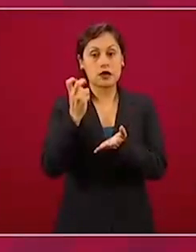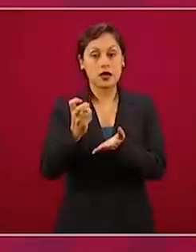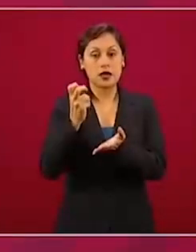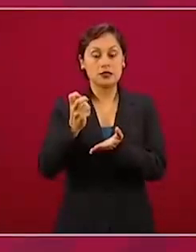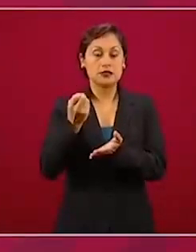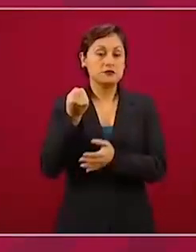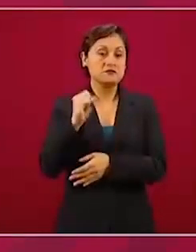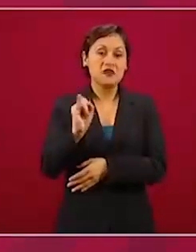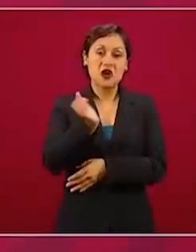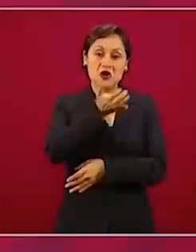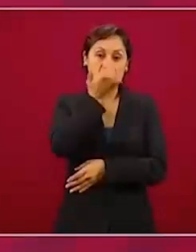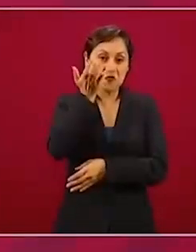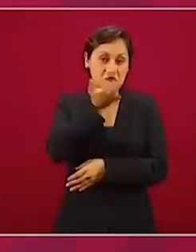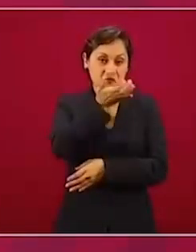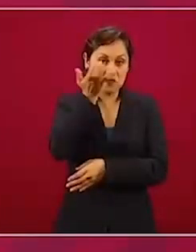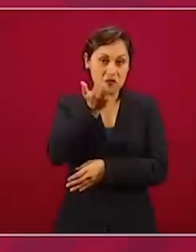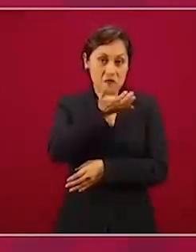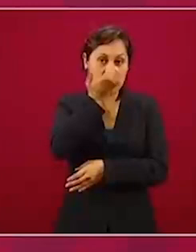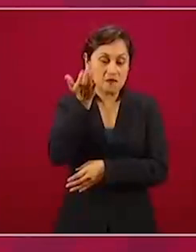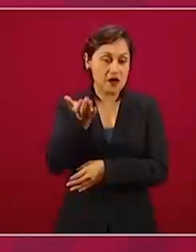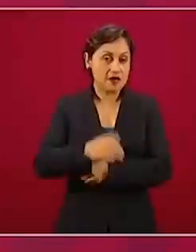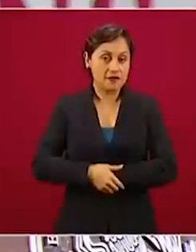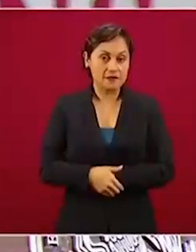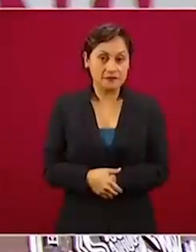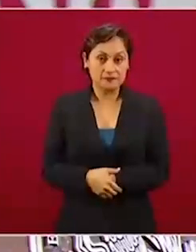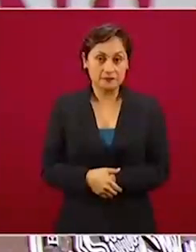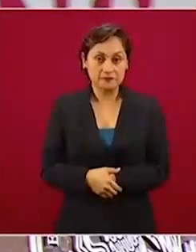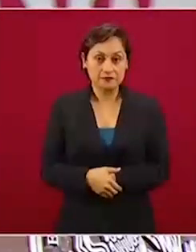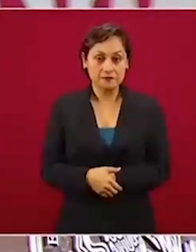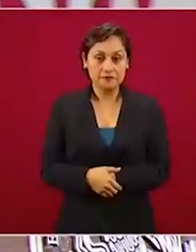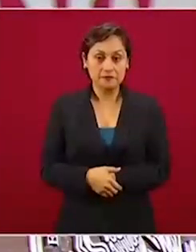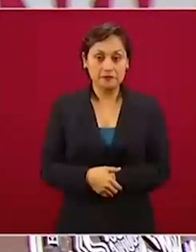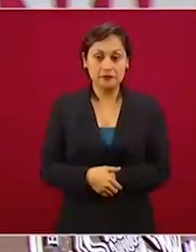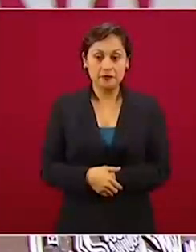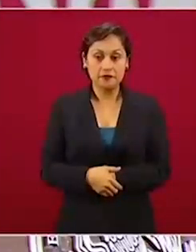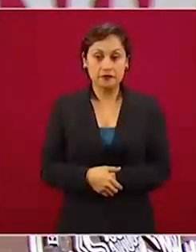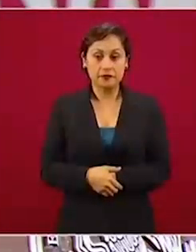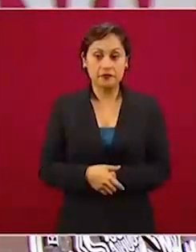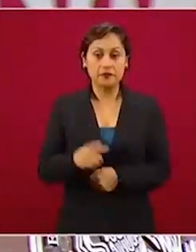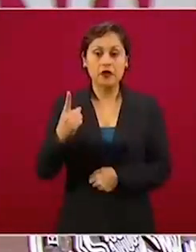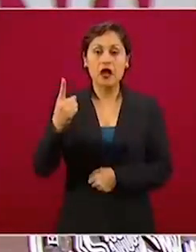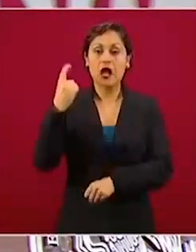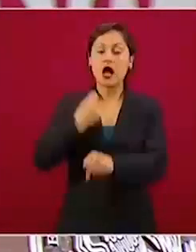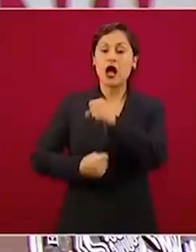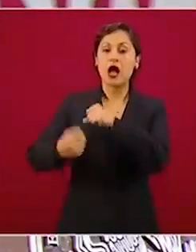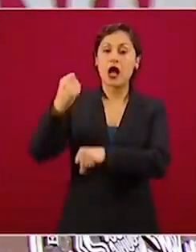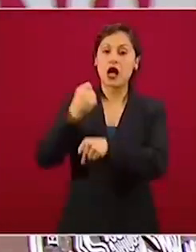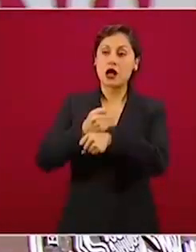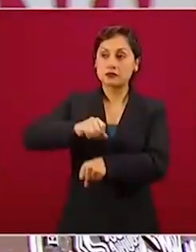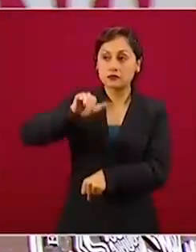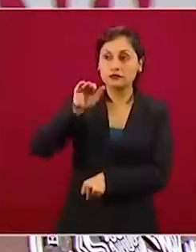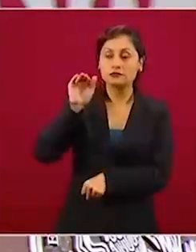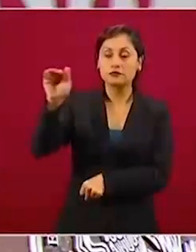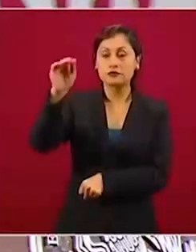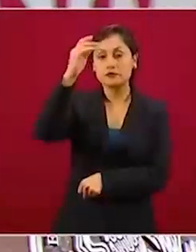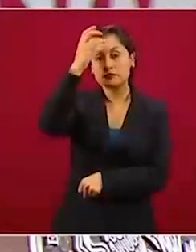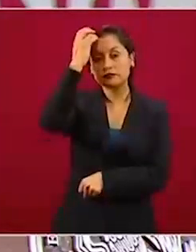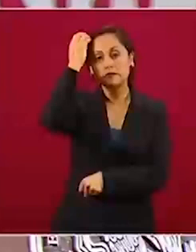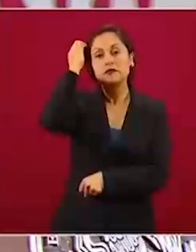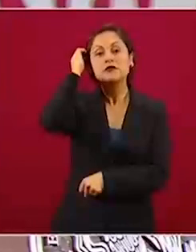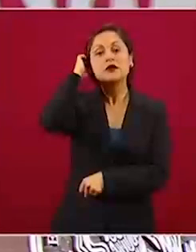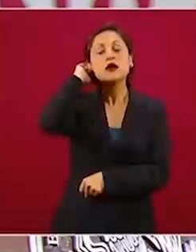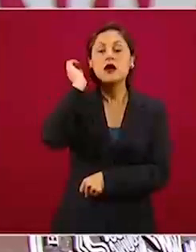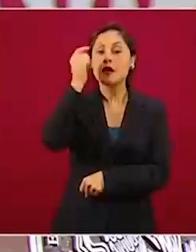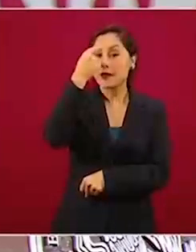decir, es algo que se solicitó desde el año pasado como parte